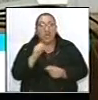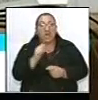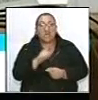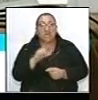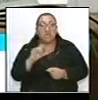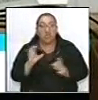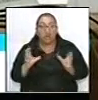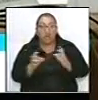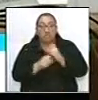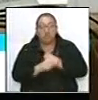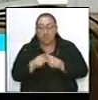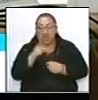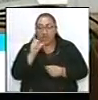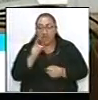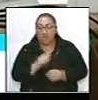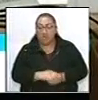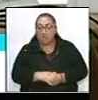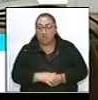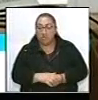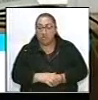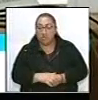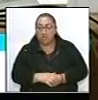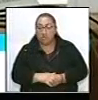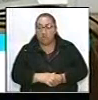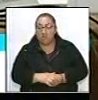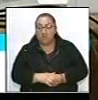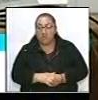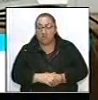liderazgo, nosotros nos hemos